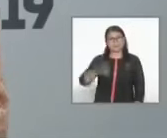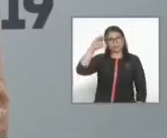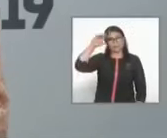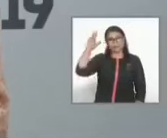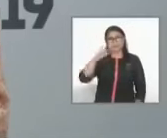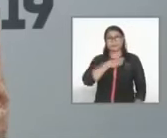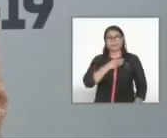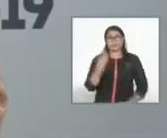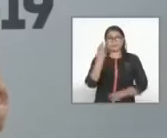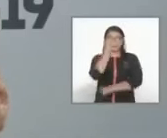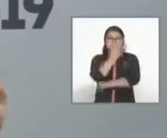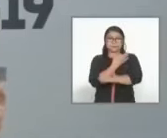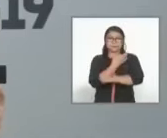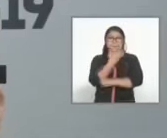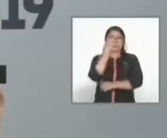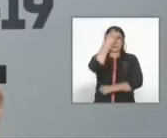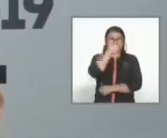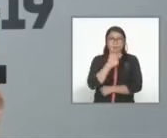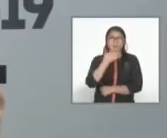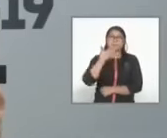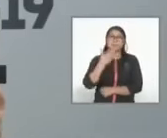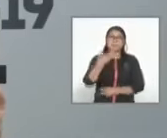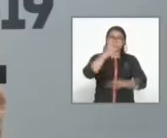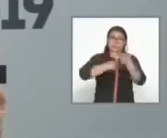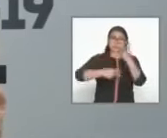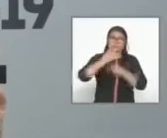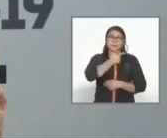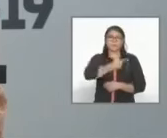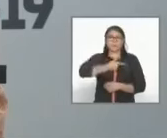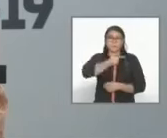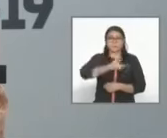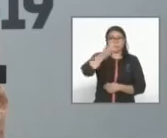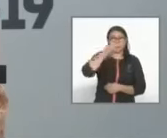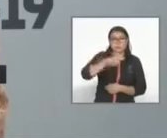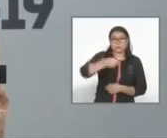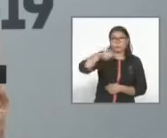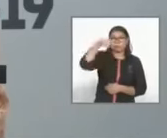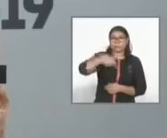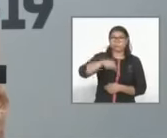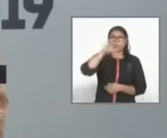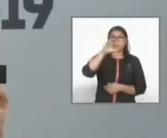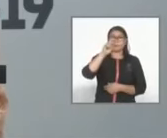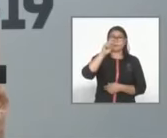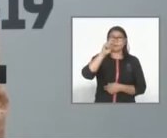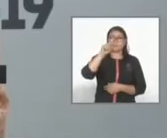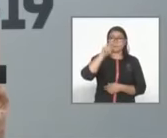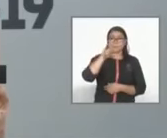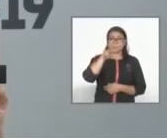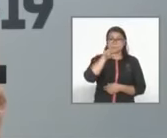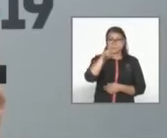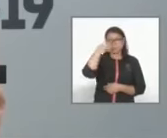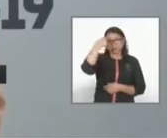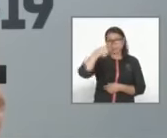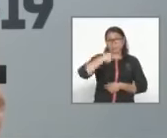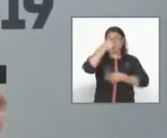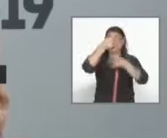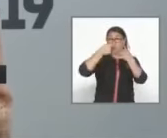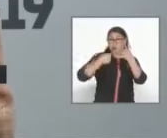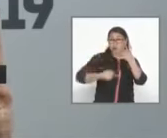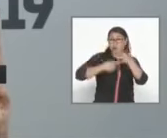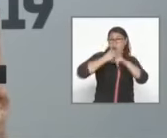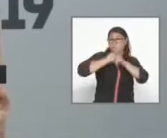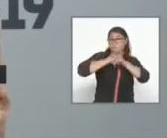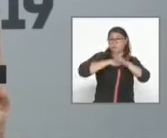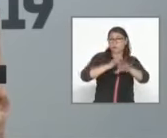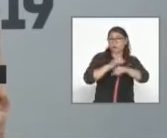tal? Muy buenas noches, bienvenidos y bienvenidas. Es un gusto saludarlos desde la Corporación Oaxaqueña de Radio y Televisión para llevarle los datos precisos de